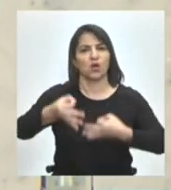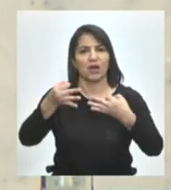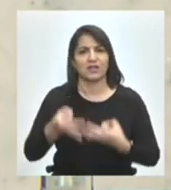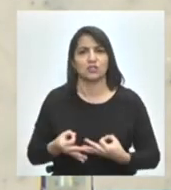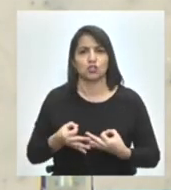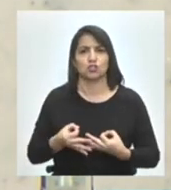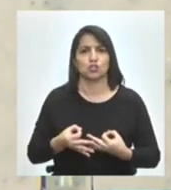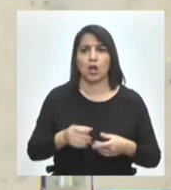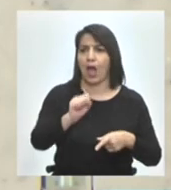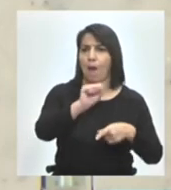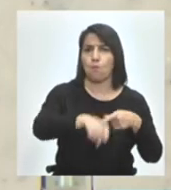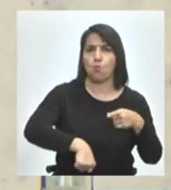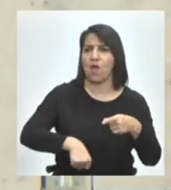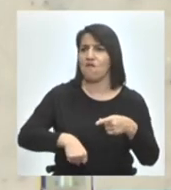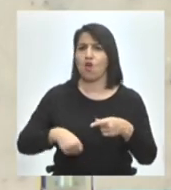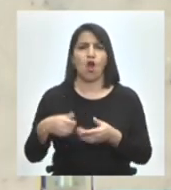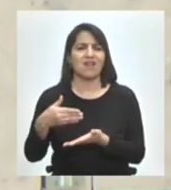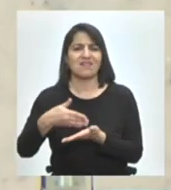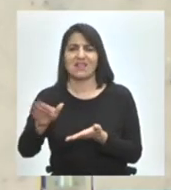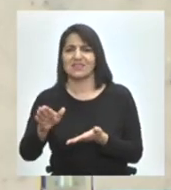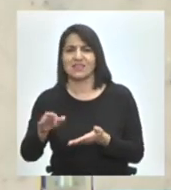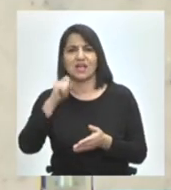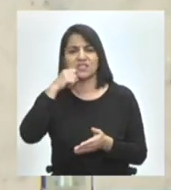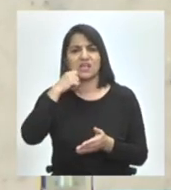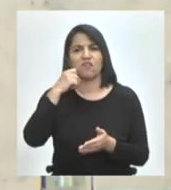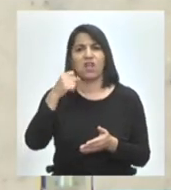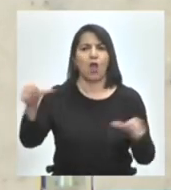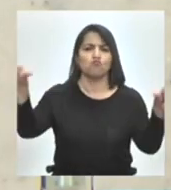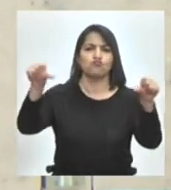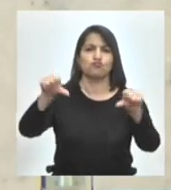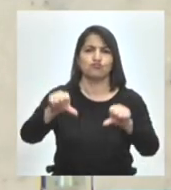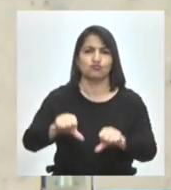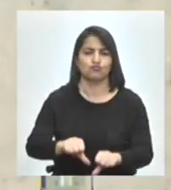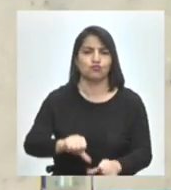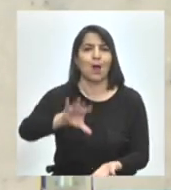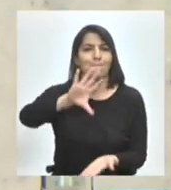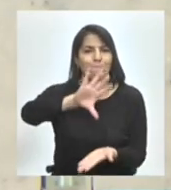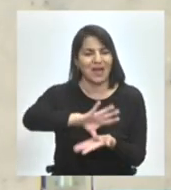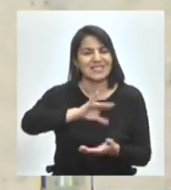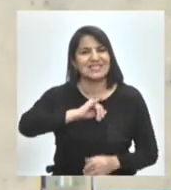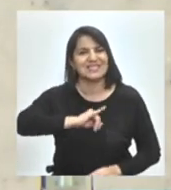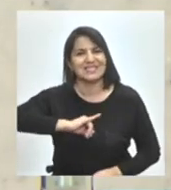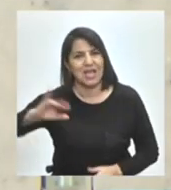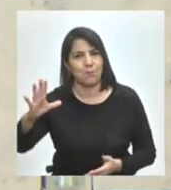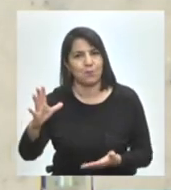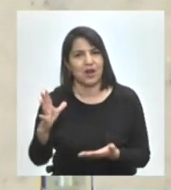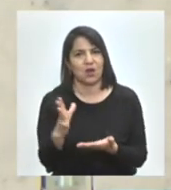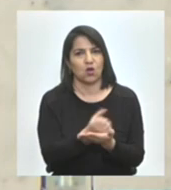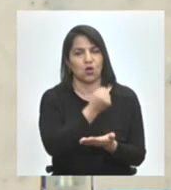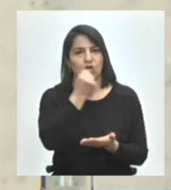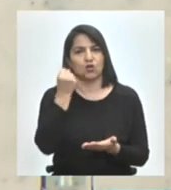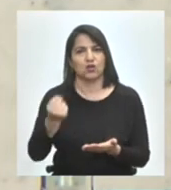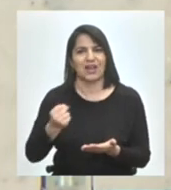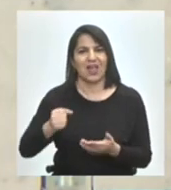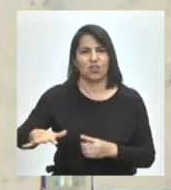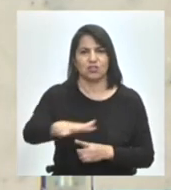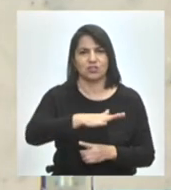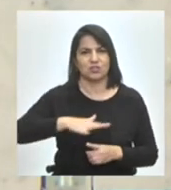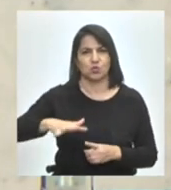de ellas va a llevar al abismo a un país que siempre ha sabido superar los tránsitos más complejos de su